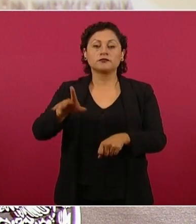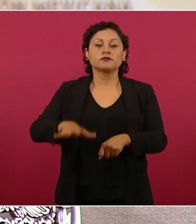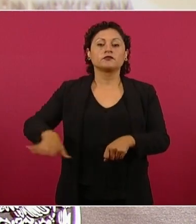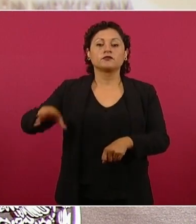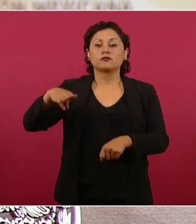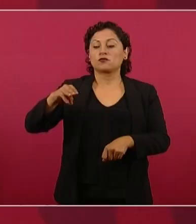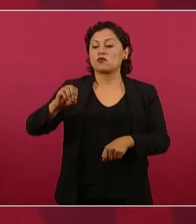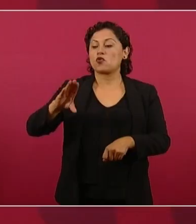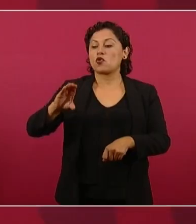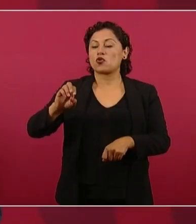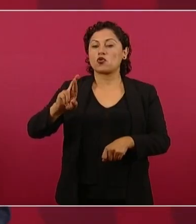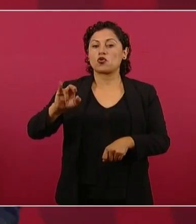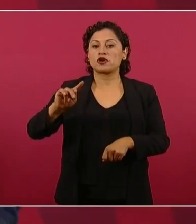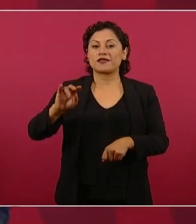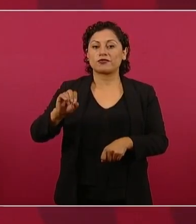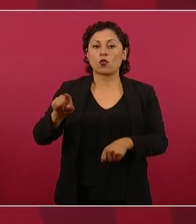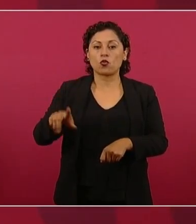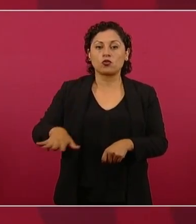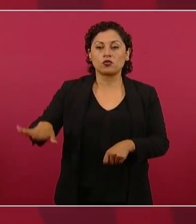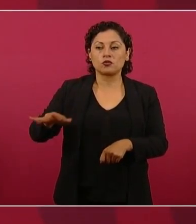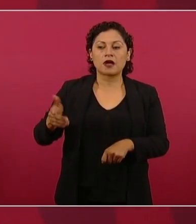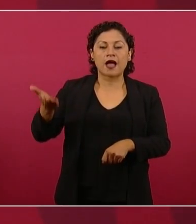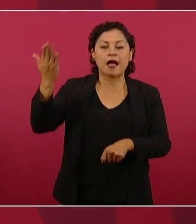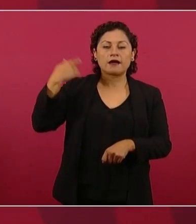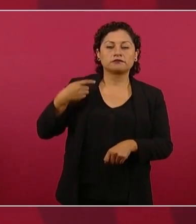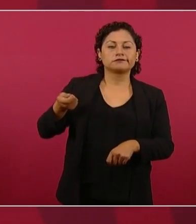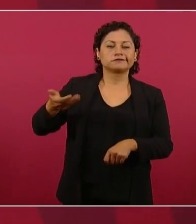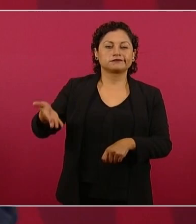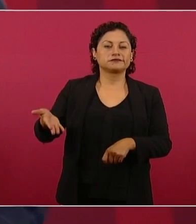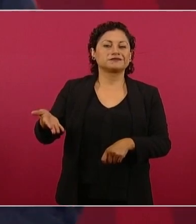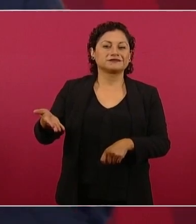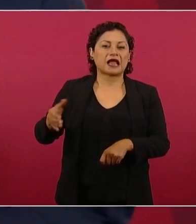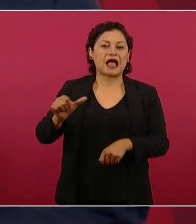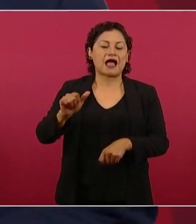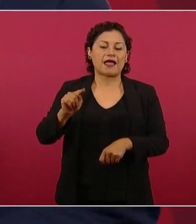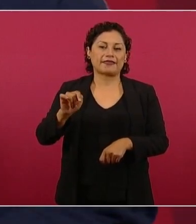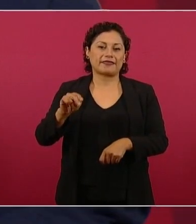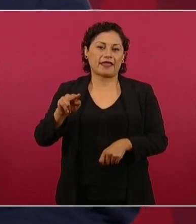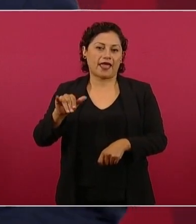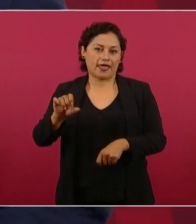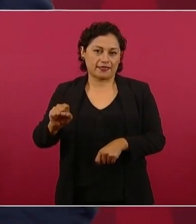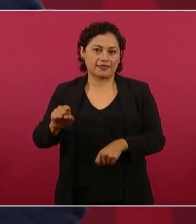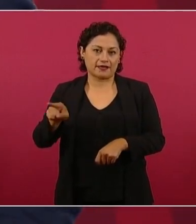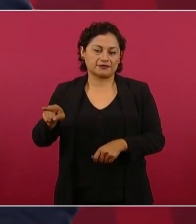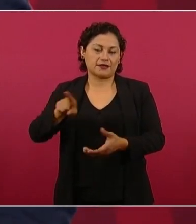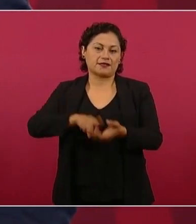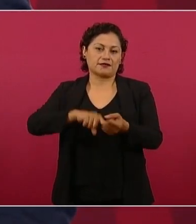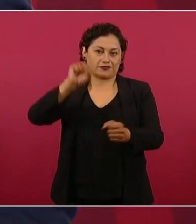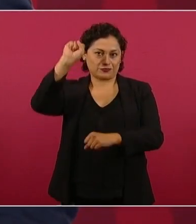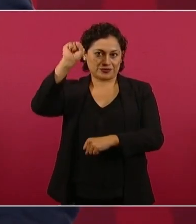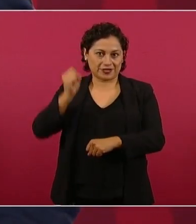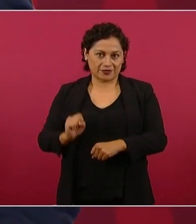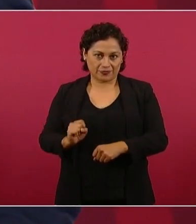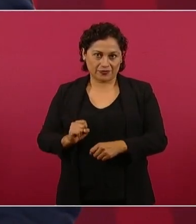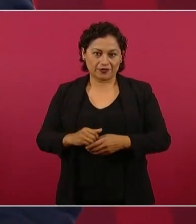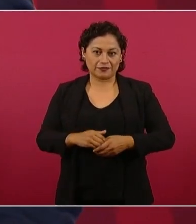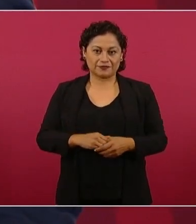se le conocía como la Atenas de Sinaloa.